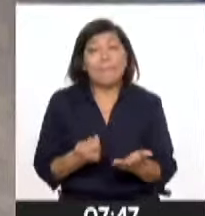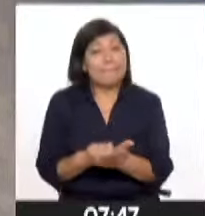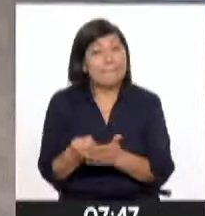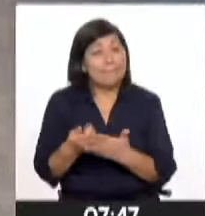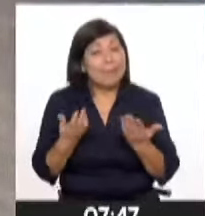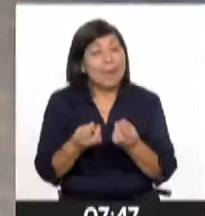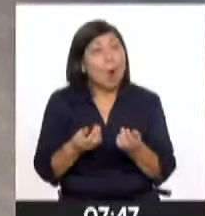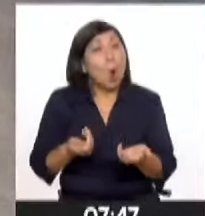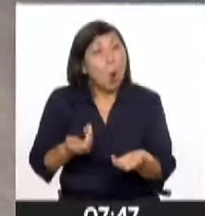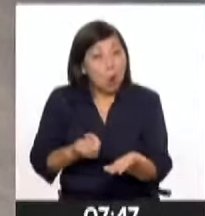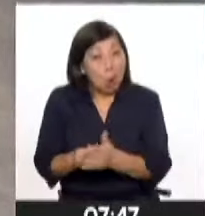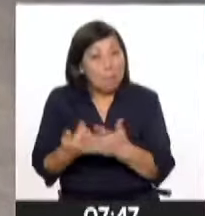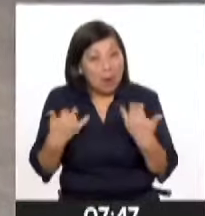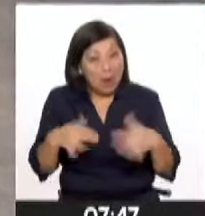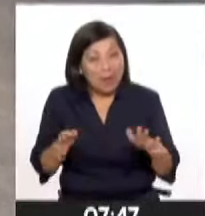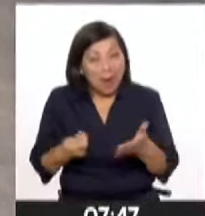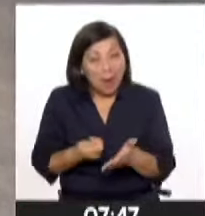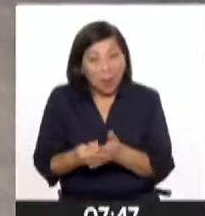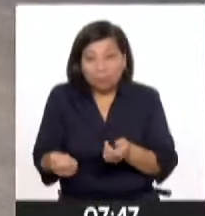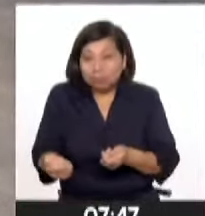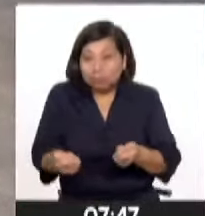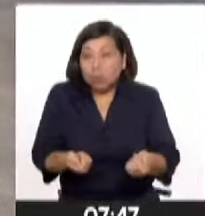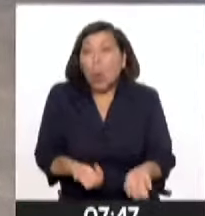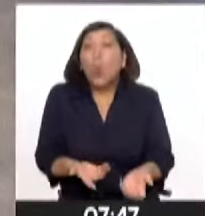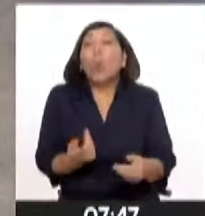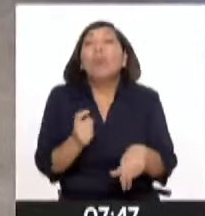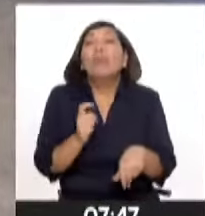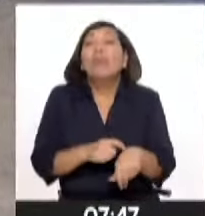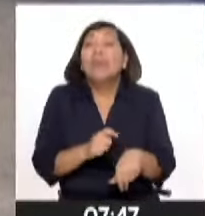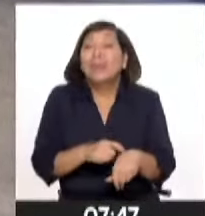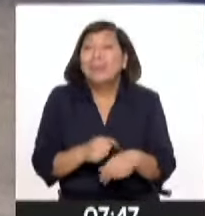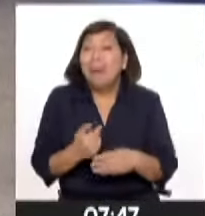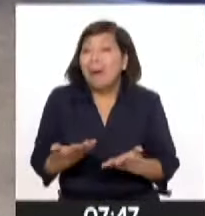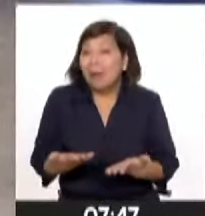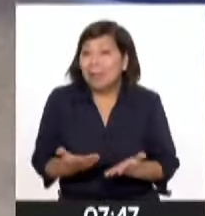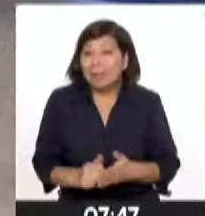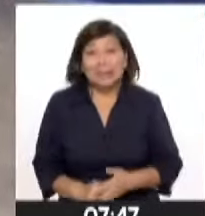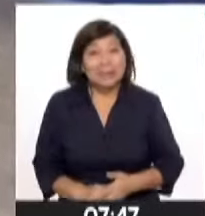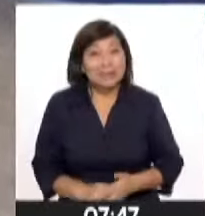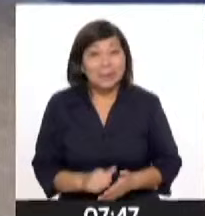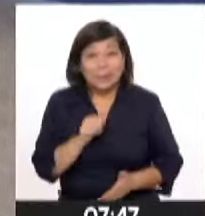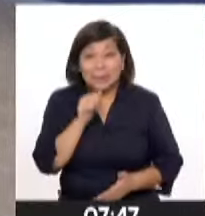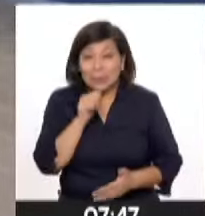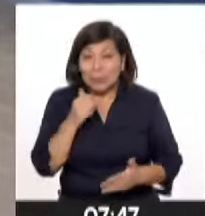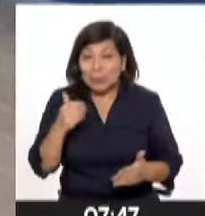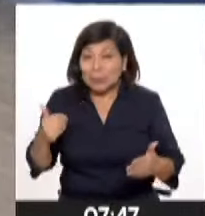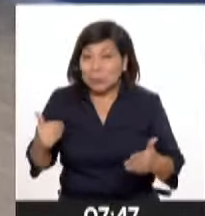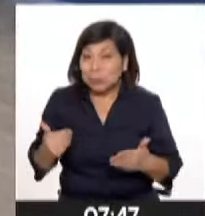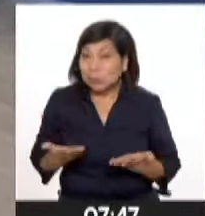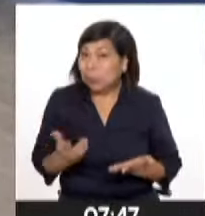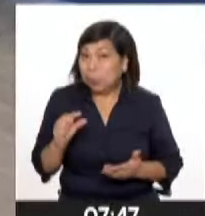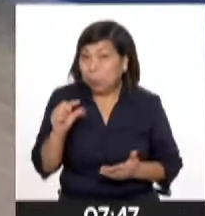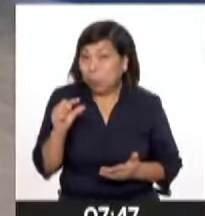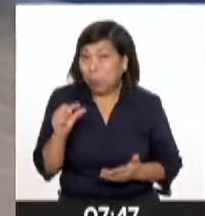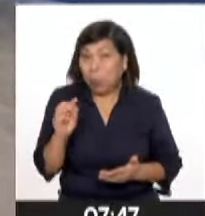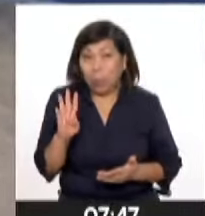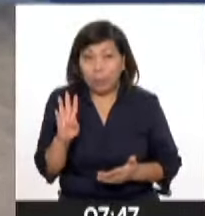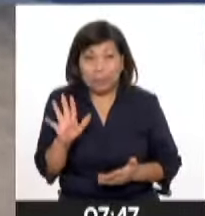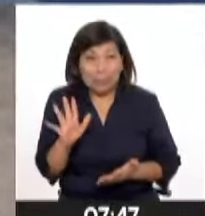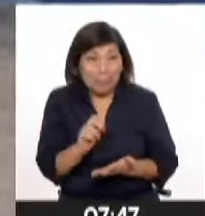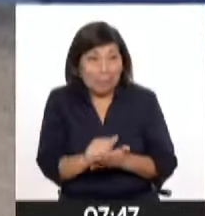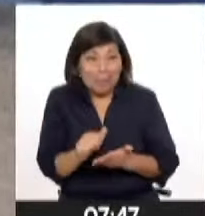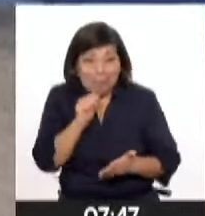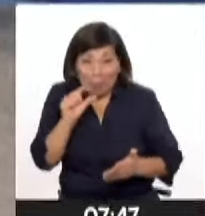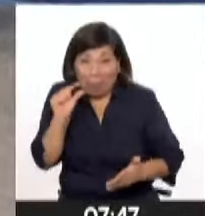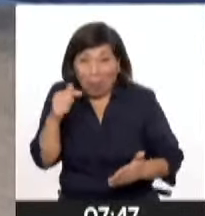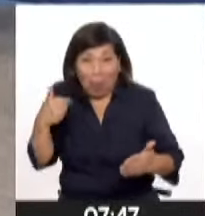adquisición de esta maquinaria que usted comenta, ¿cuánto tiempo hay? Porque ya lo comentábamos, hay una ventana de escasos 4 o 5 meses.